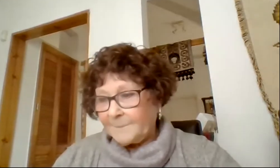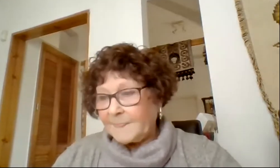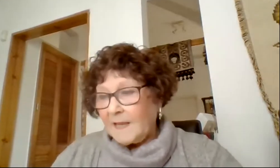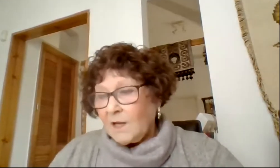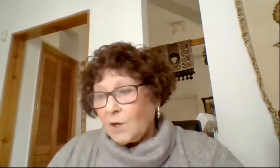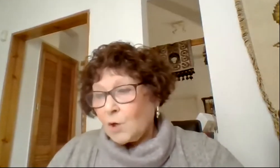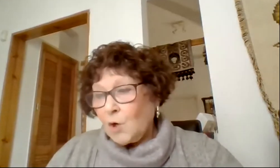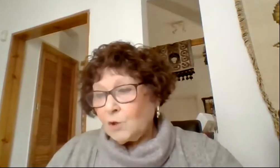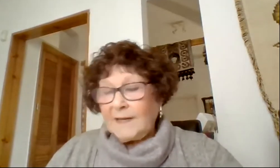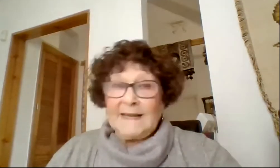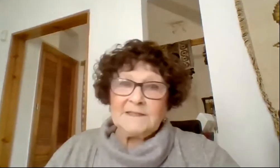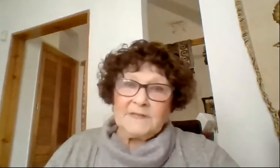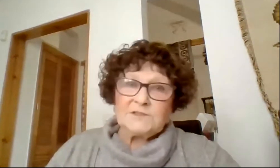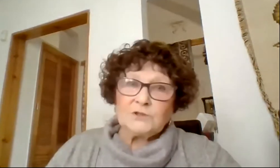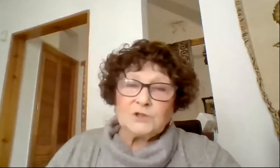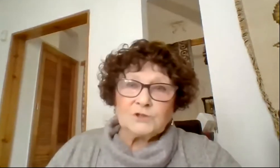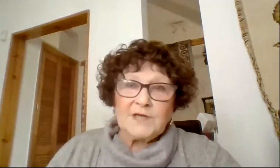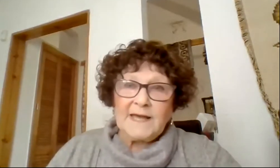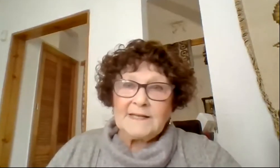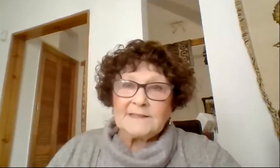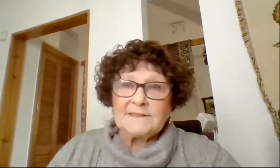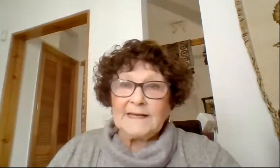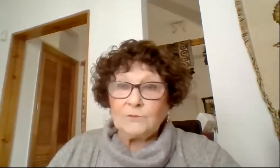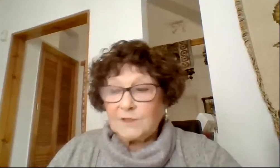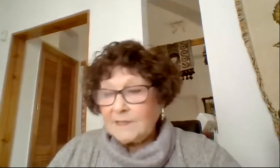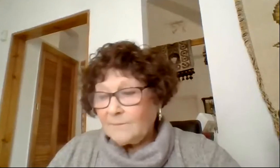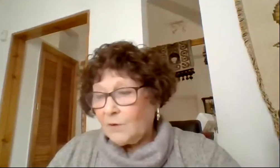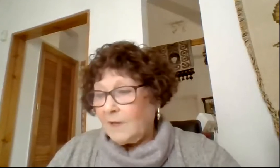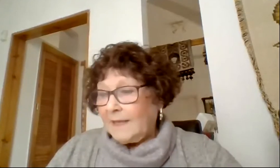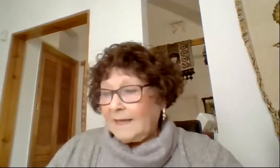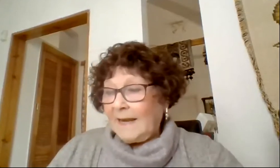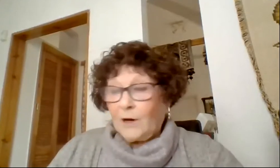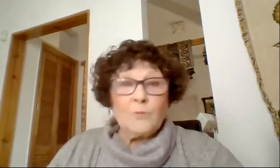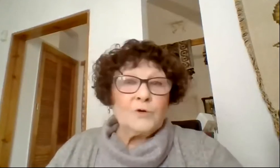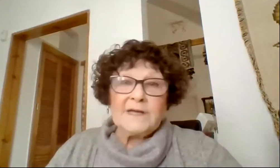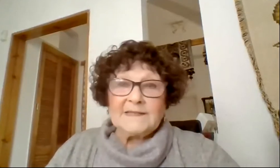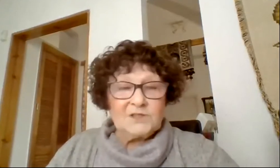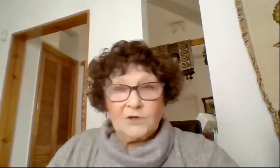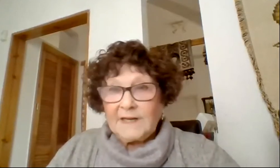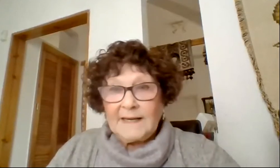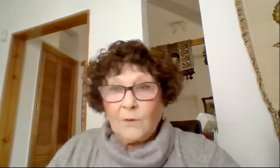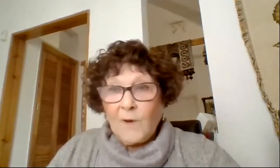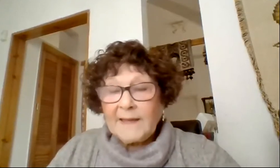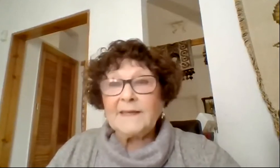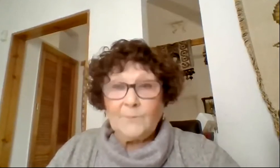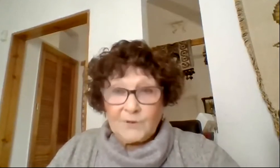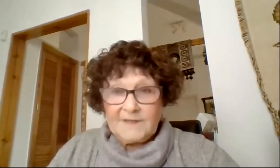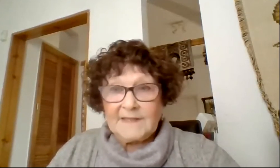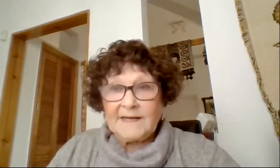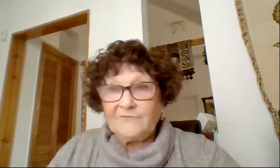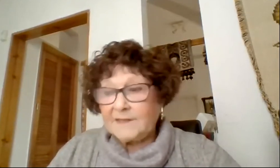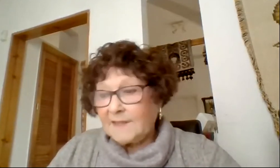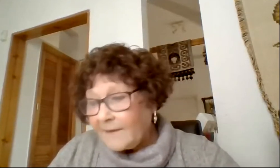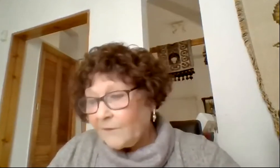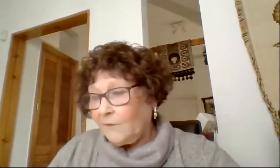¿qué? Con la dimensión social del autismo, la comunicación en lenguaje que puede